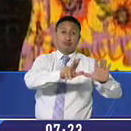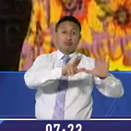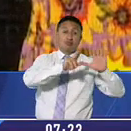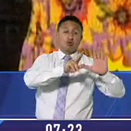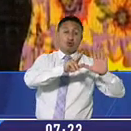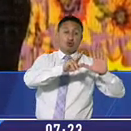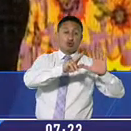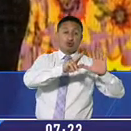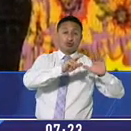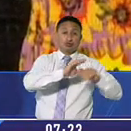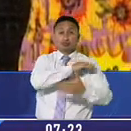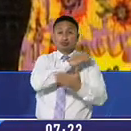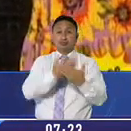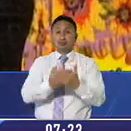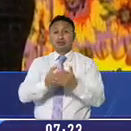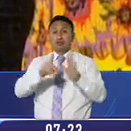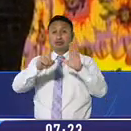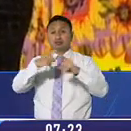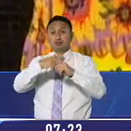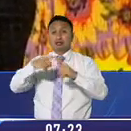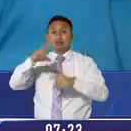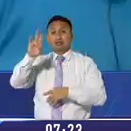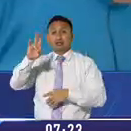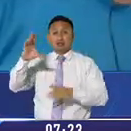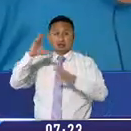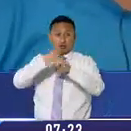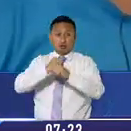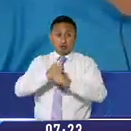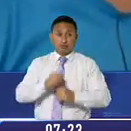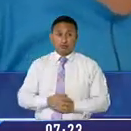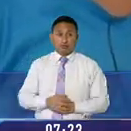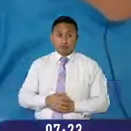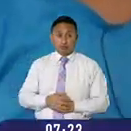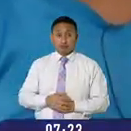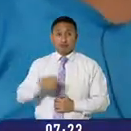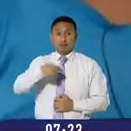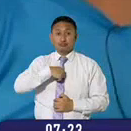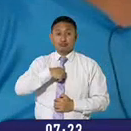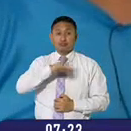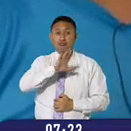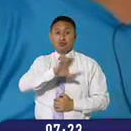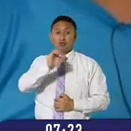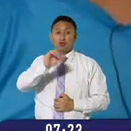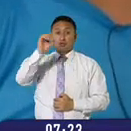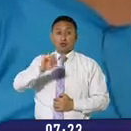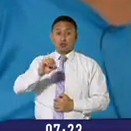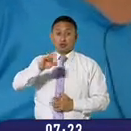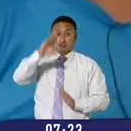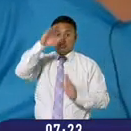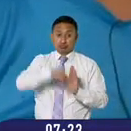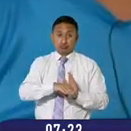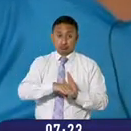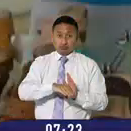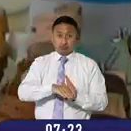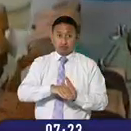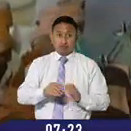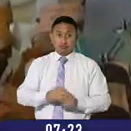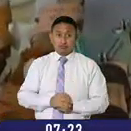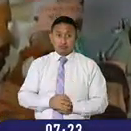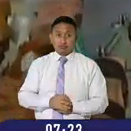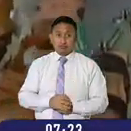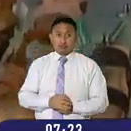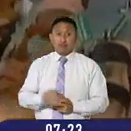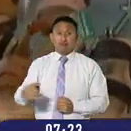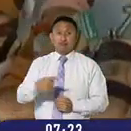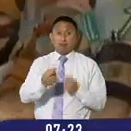8:30, 9 hasta las 6:30, 7 de la noche. A pesar de que nosotros bajamos lo que es al 50% de descuento, dando a mitad de precio, aún así las ventas